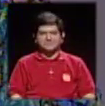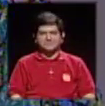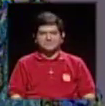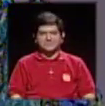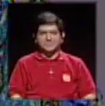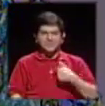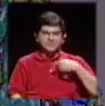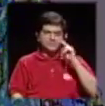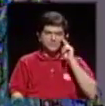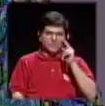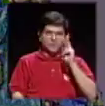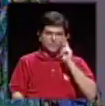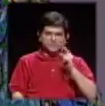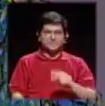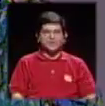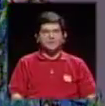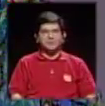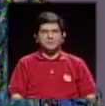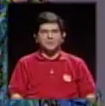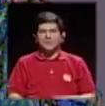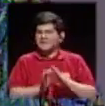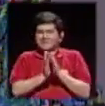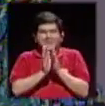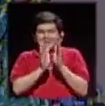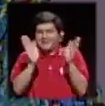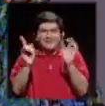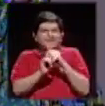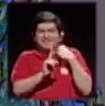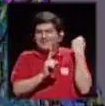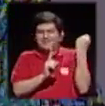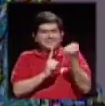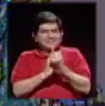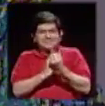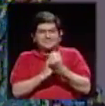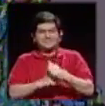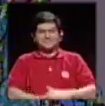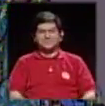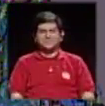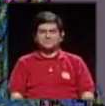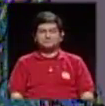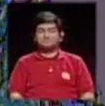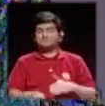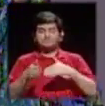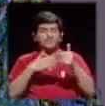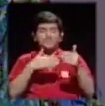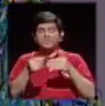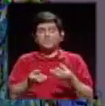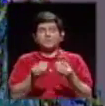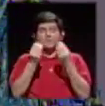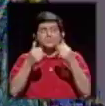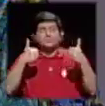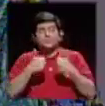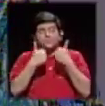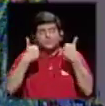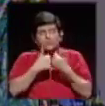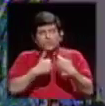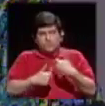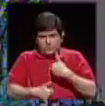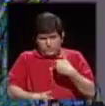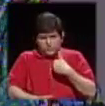yo veo que hay una generalización y que aunque hay muchos retos y